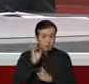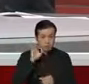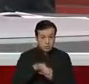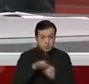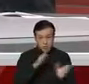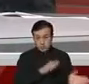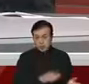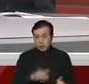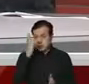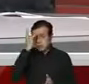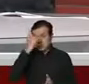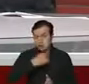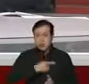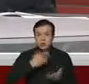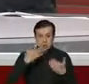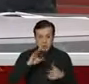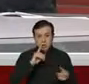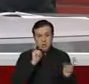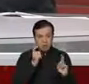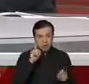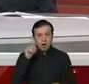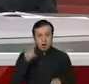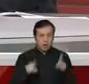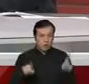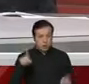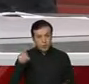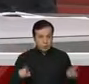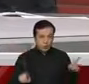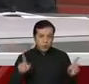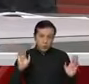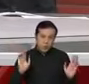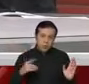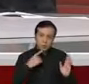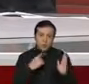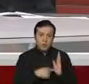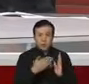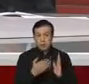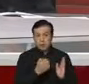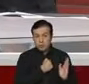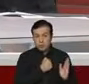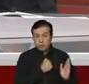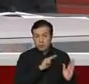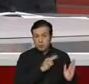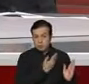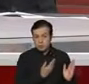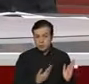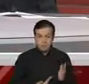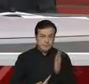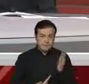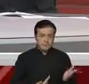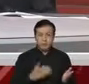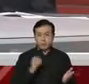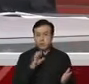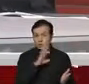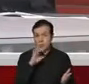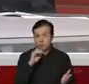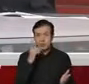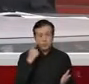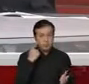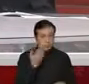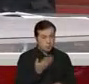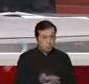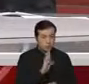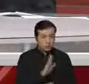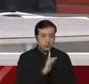para decidir y ya se van configurando de a poco ciertos nombres, entre ellos el del propio vicepresidente Otto Sonnenhosler, ante la posibilidad